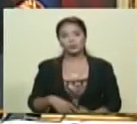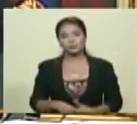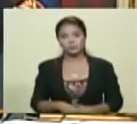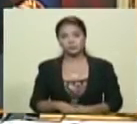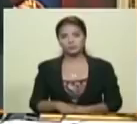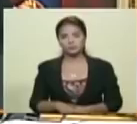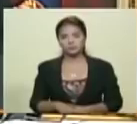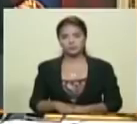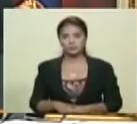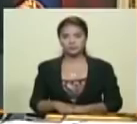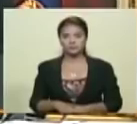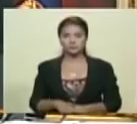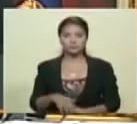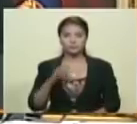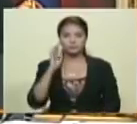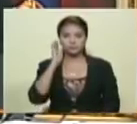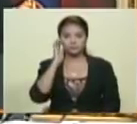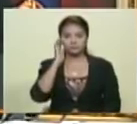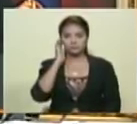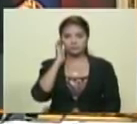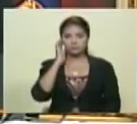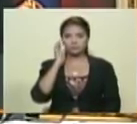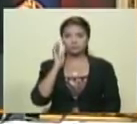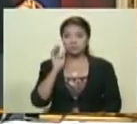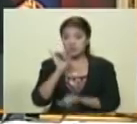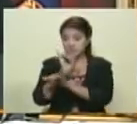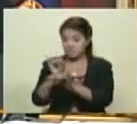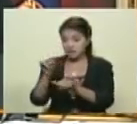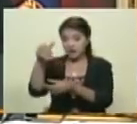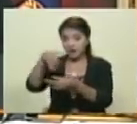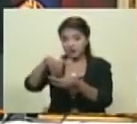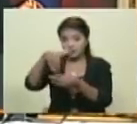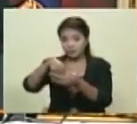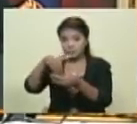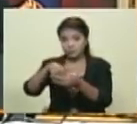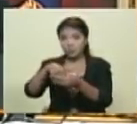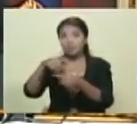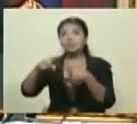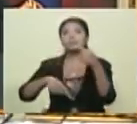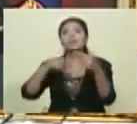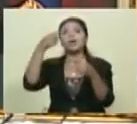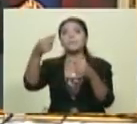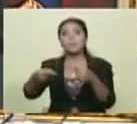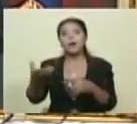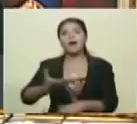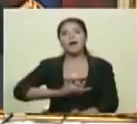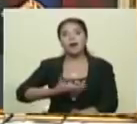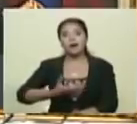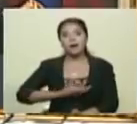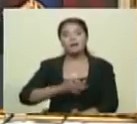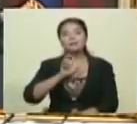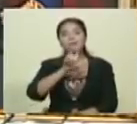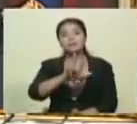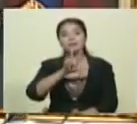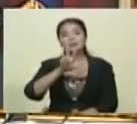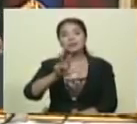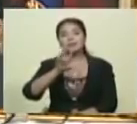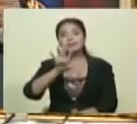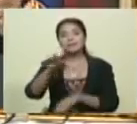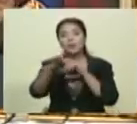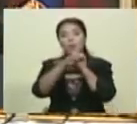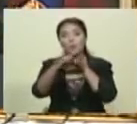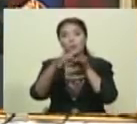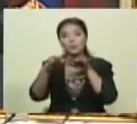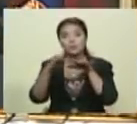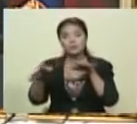Y apenas después pase esta elección, vienen las elecciones de alcalde, 335 municipios. Eso